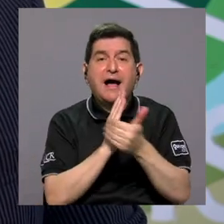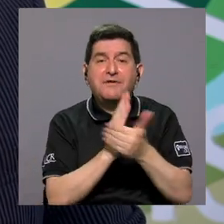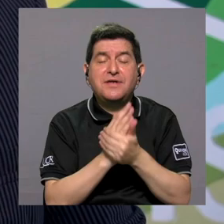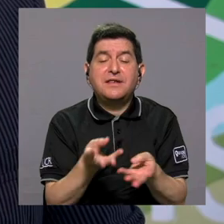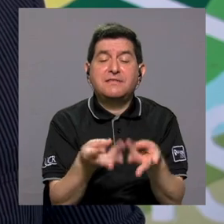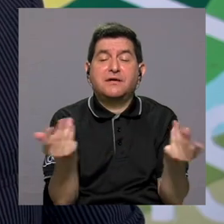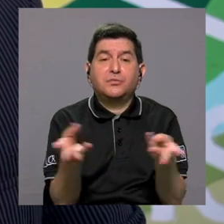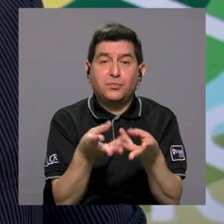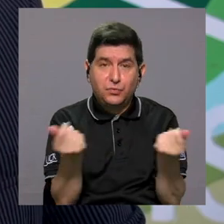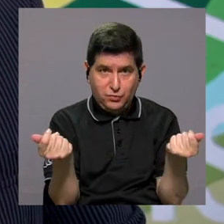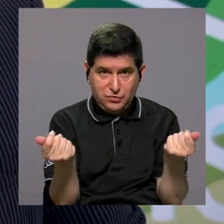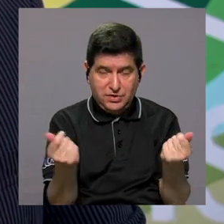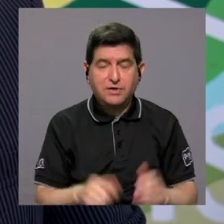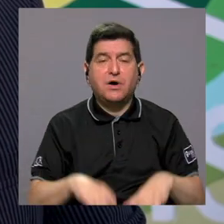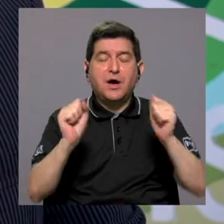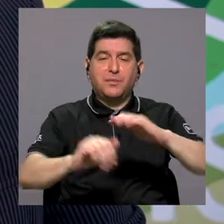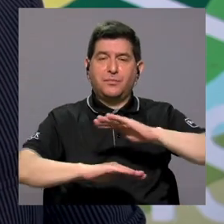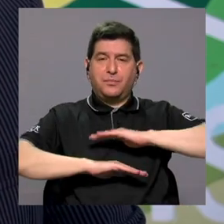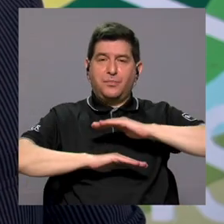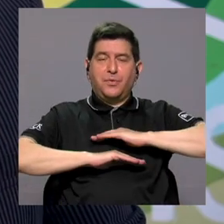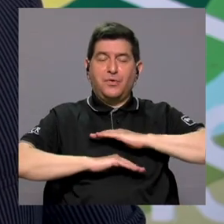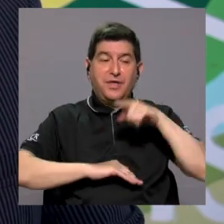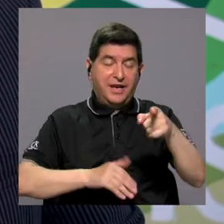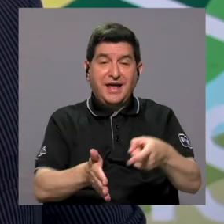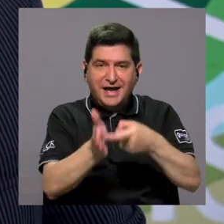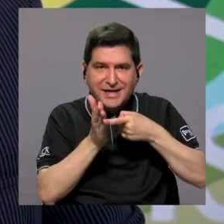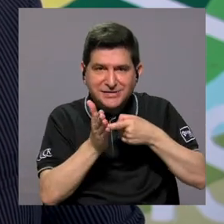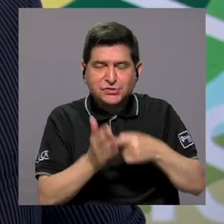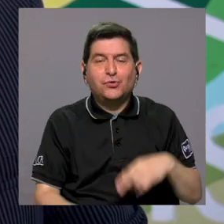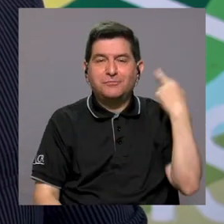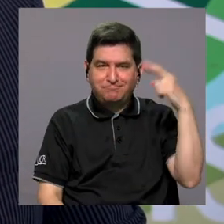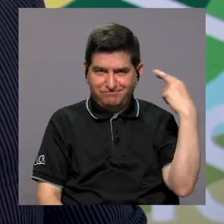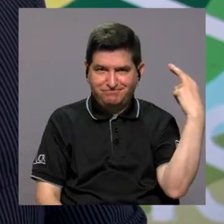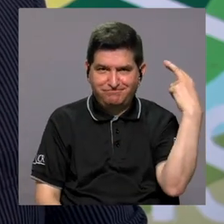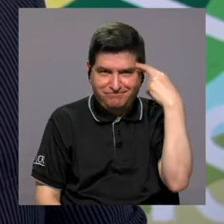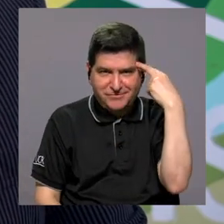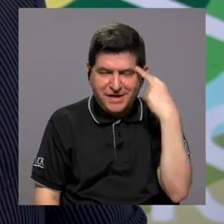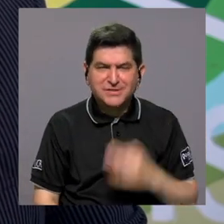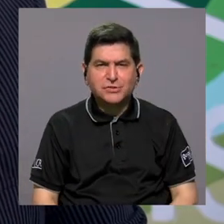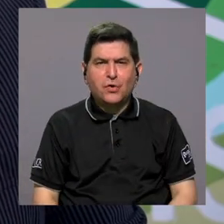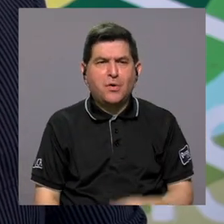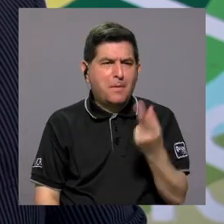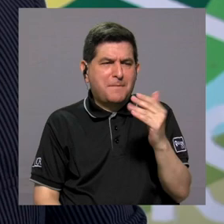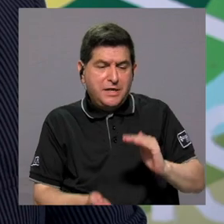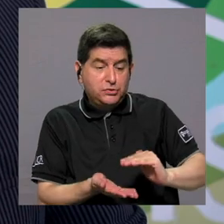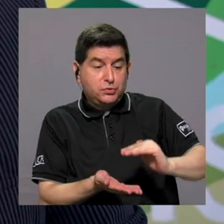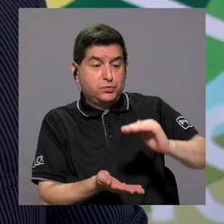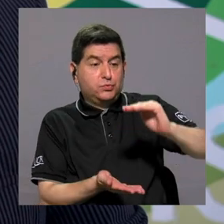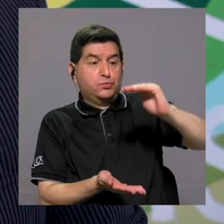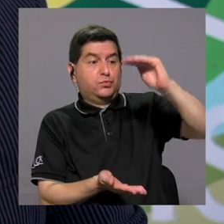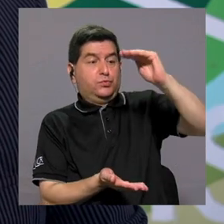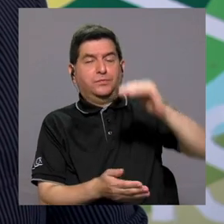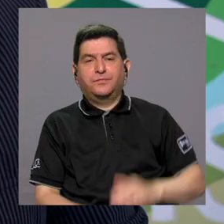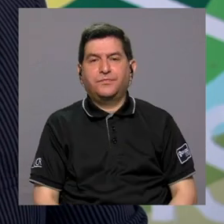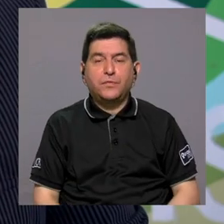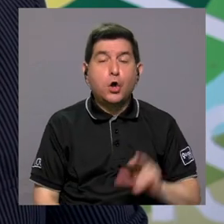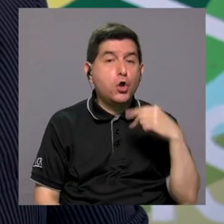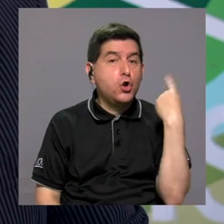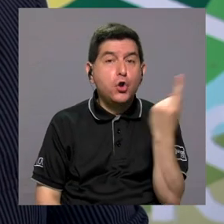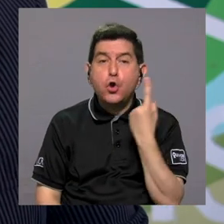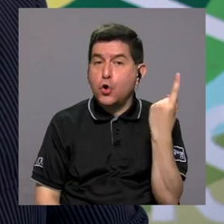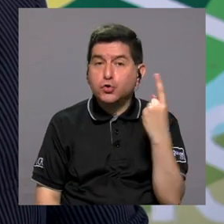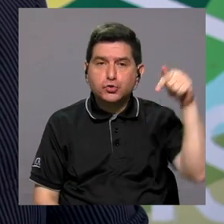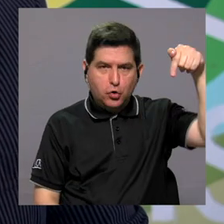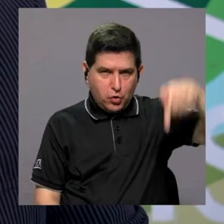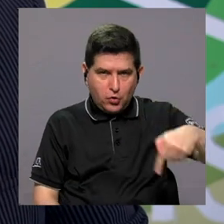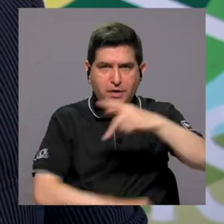de la producción para satisfacer esa demanda y eso ha sido lo que ha empujado los precios para arriba eso no solamente ha